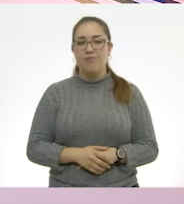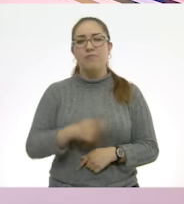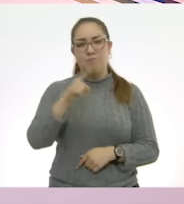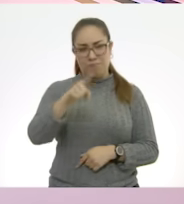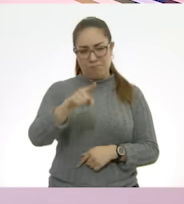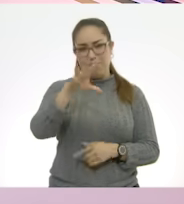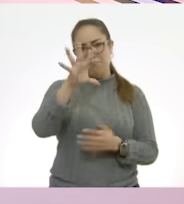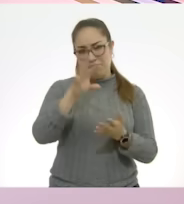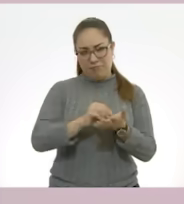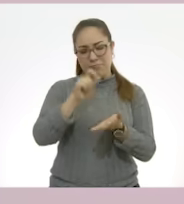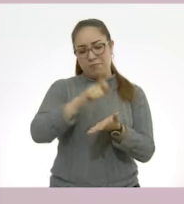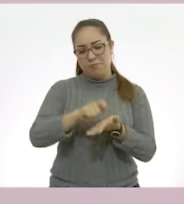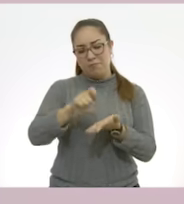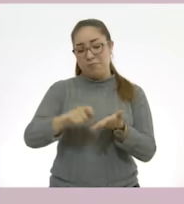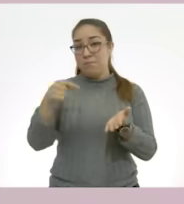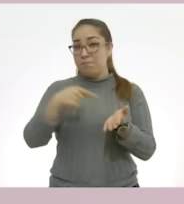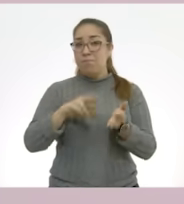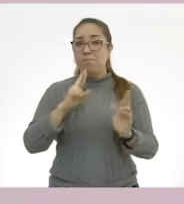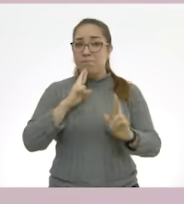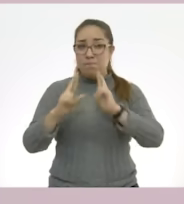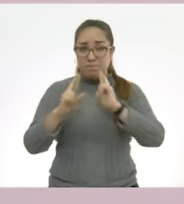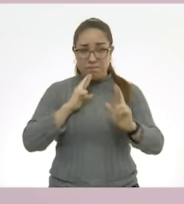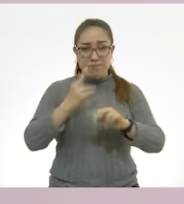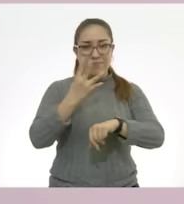Anótala y resuélvela en la hoja que estés trabajando.